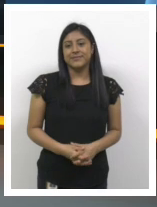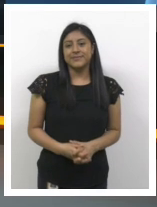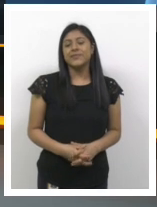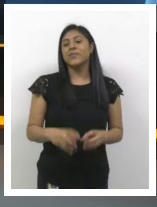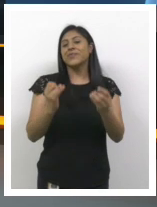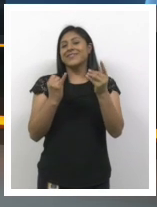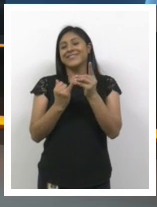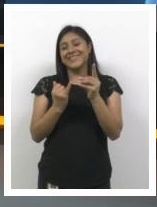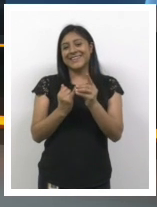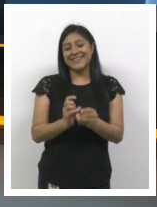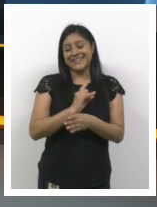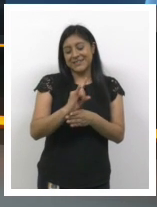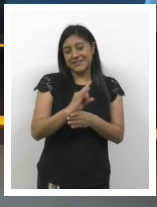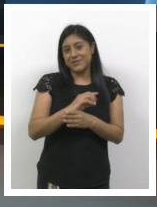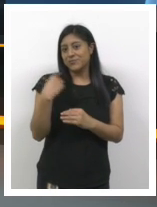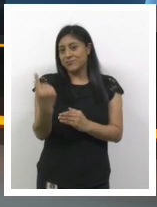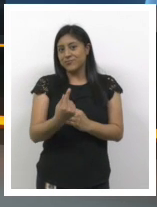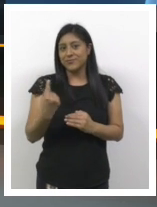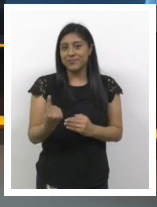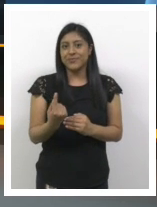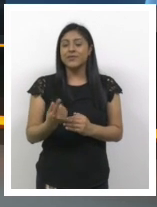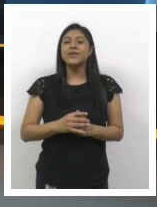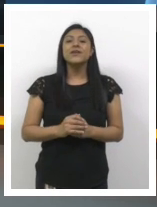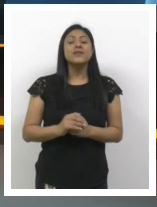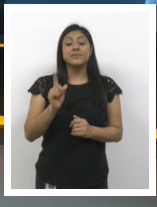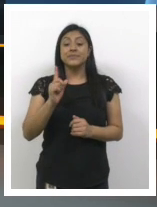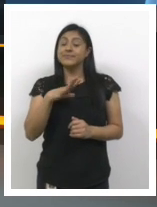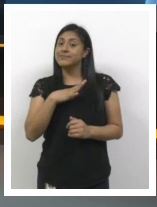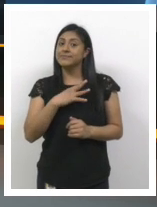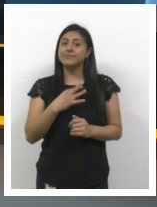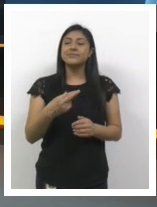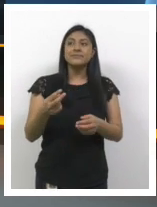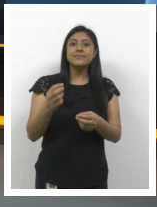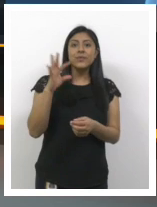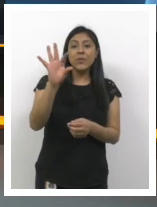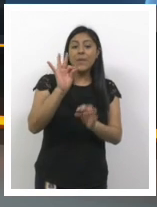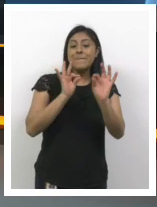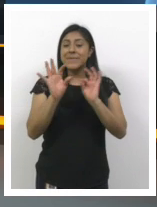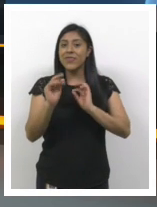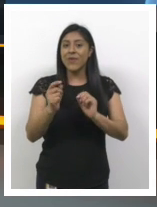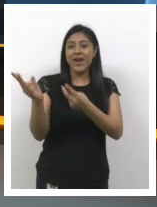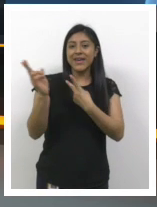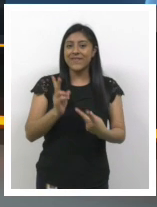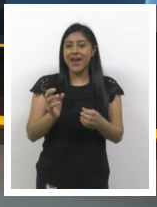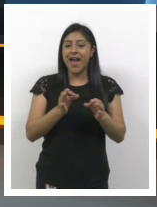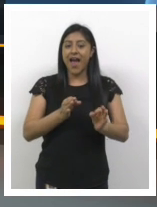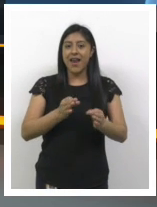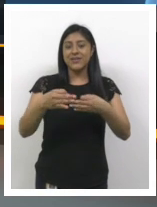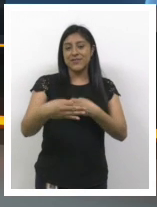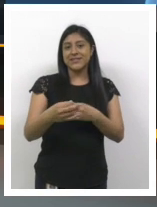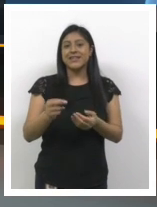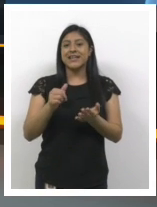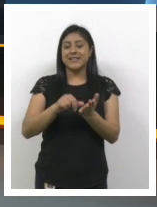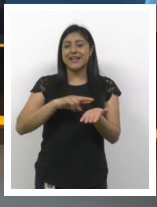El DPI le sirve para todo. Por eso, si no lo tiene o no ha ido a recogerlo, lo invito para que se acerque a nuestras oficinas